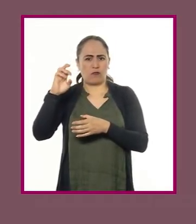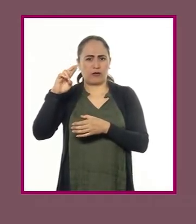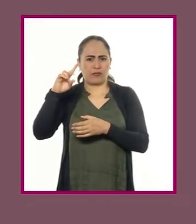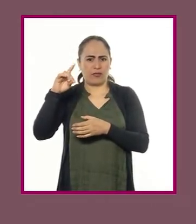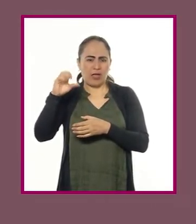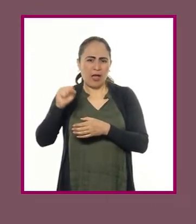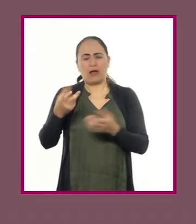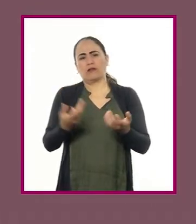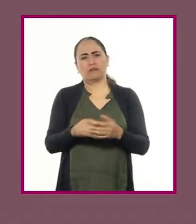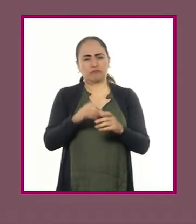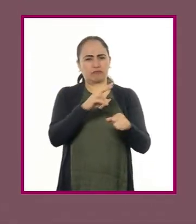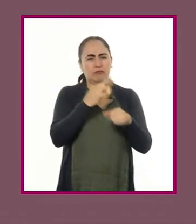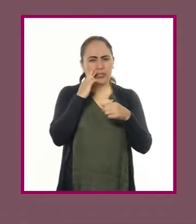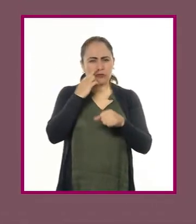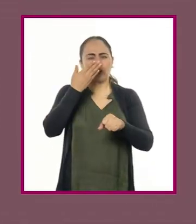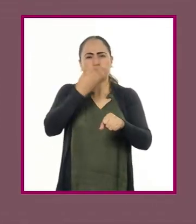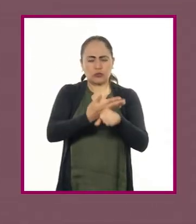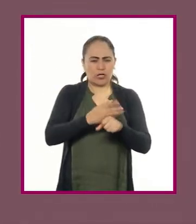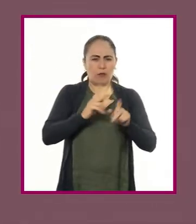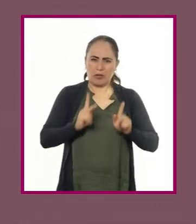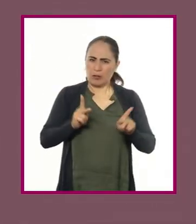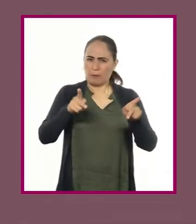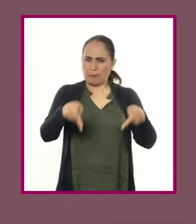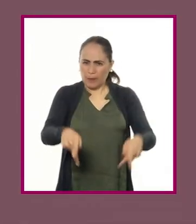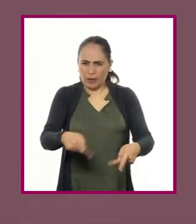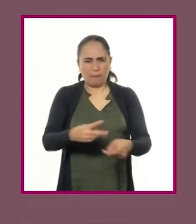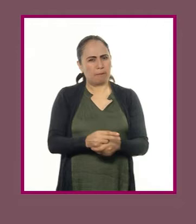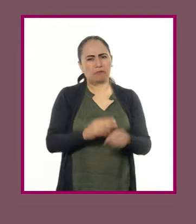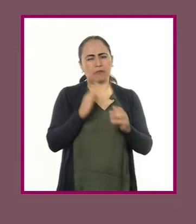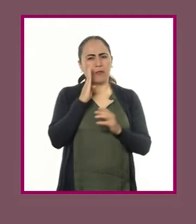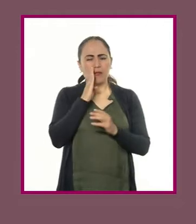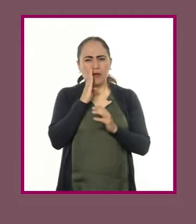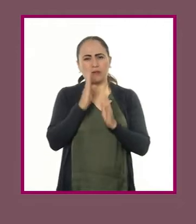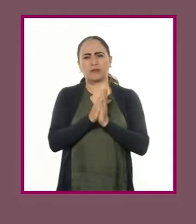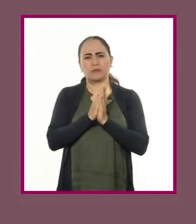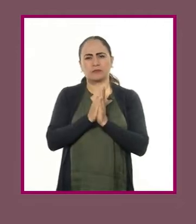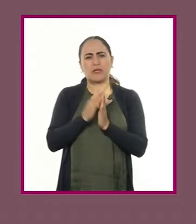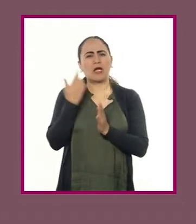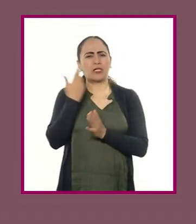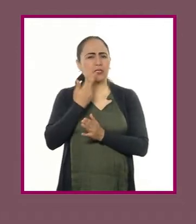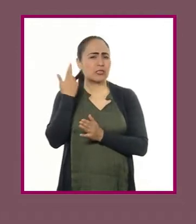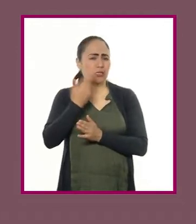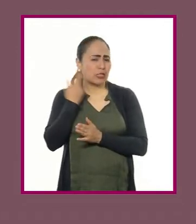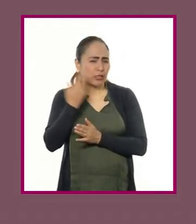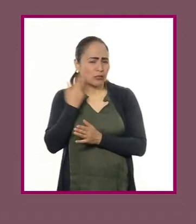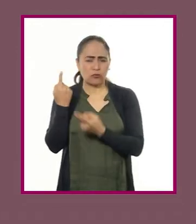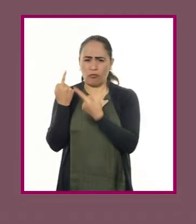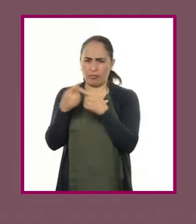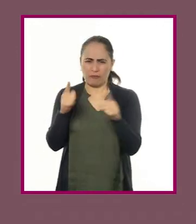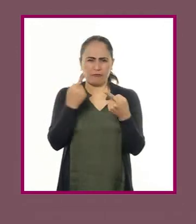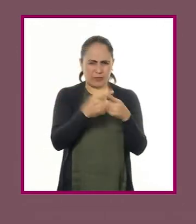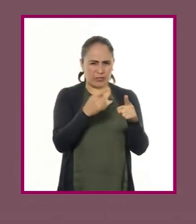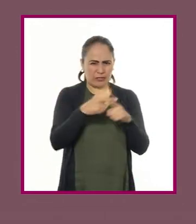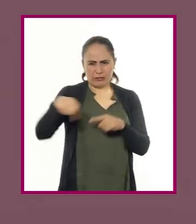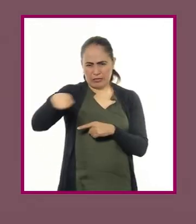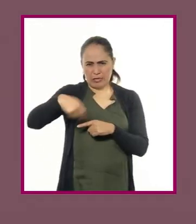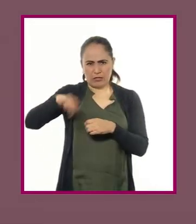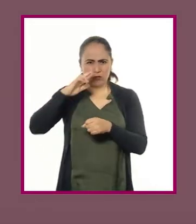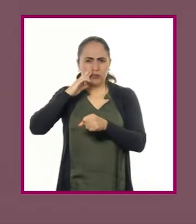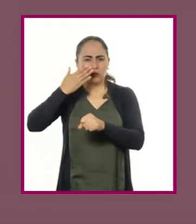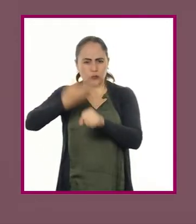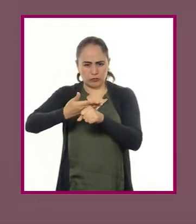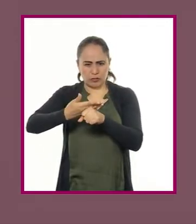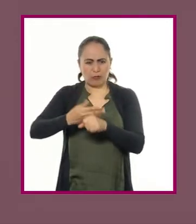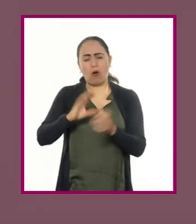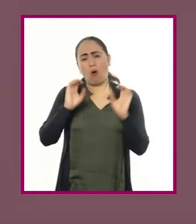el ataúd, las misas y todo lo que viene alrededor de esta circunstancia. Para